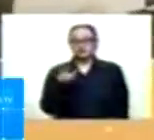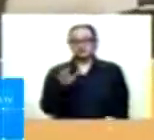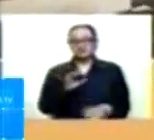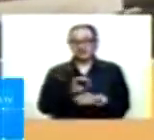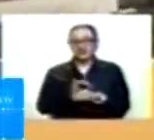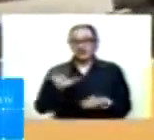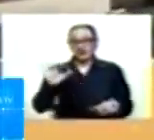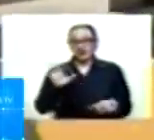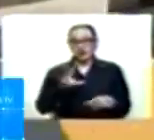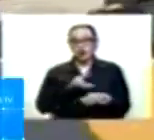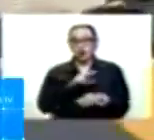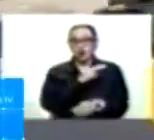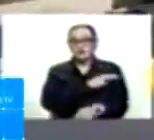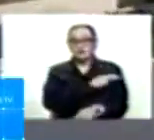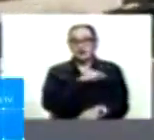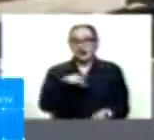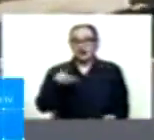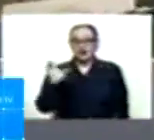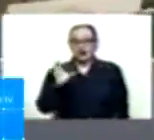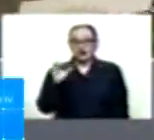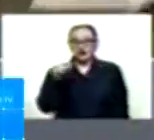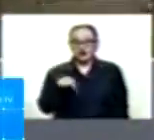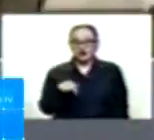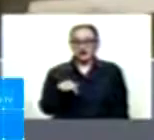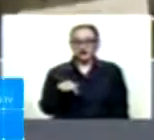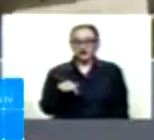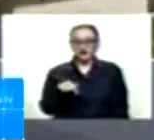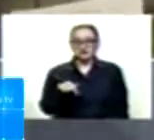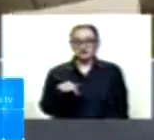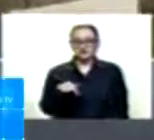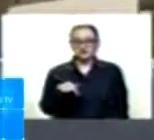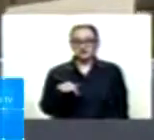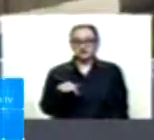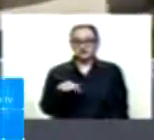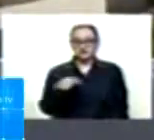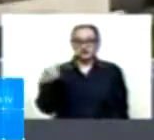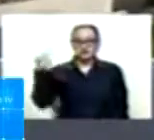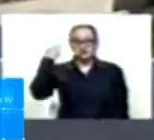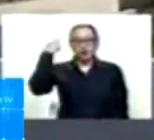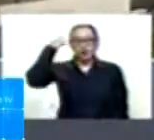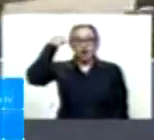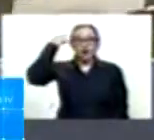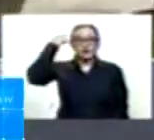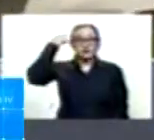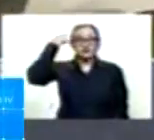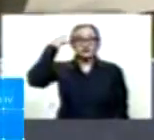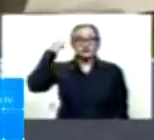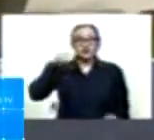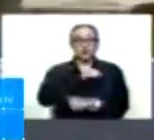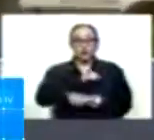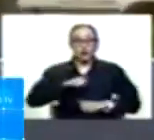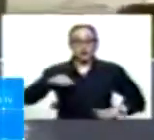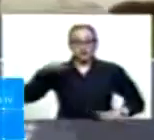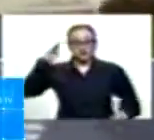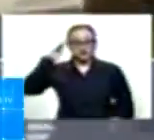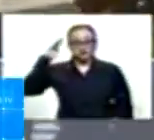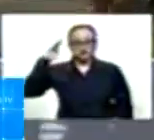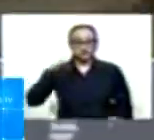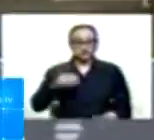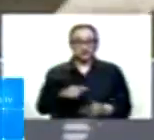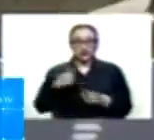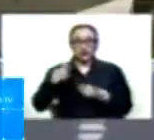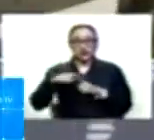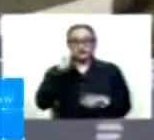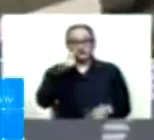bien crítica que está en el Hospital Militar de Caracas, bajo pronóstico reservado, con un tiro en la cabeza, un guardia nacional,